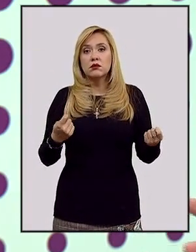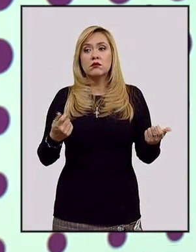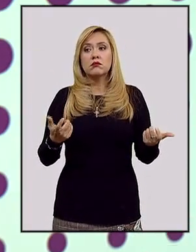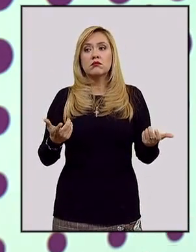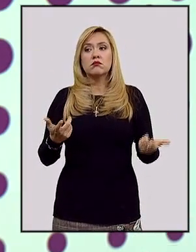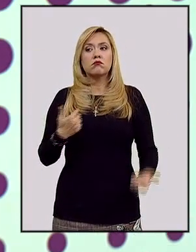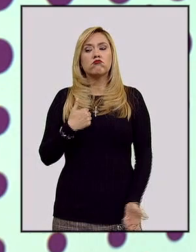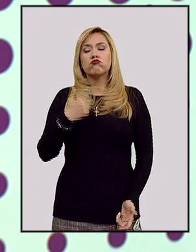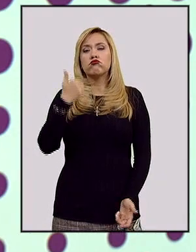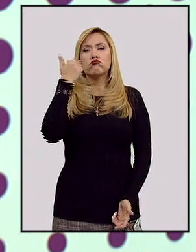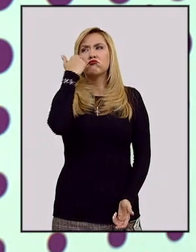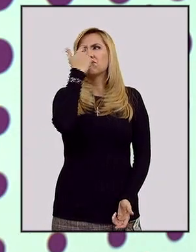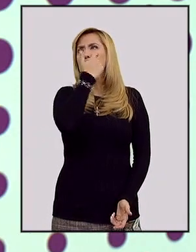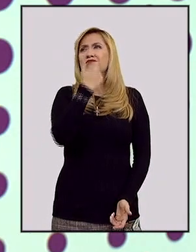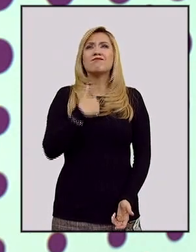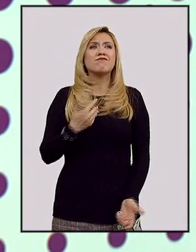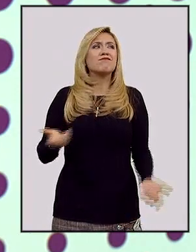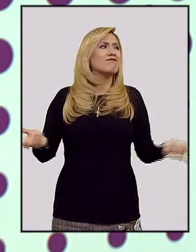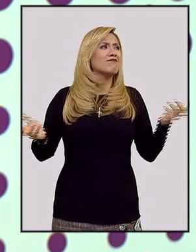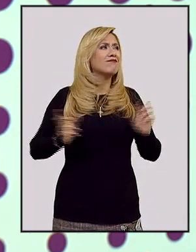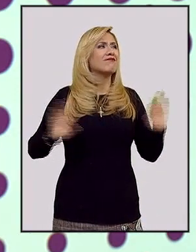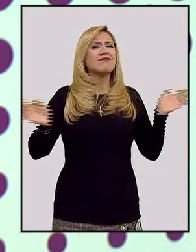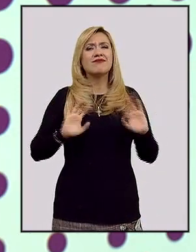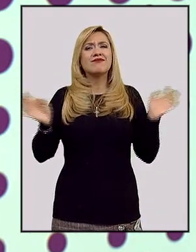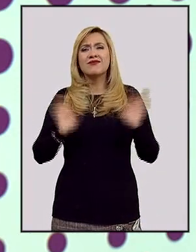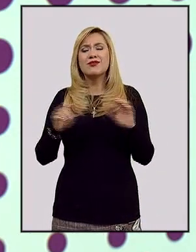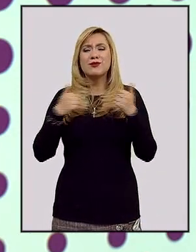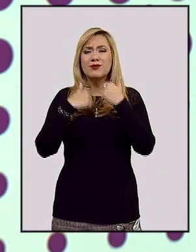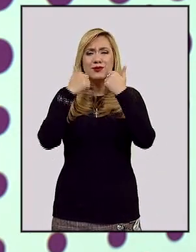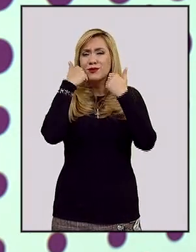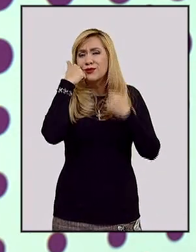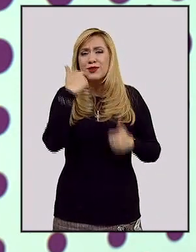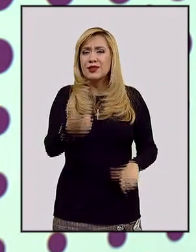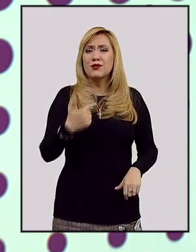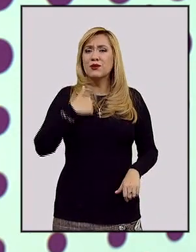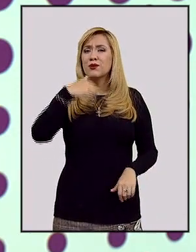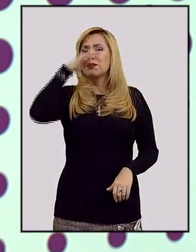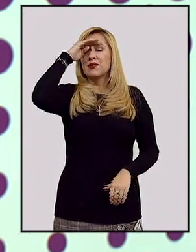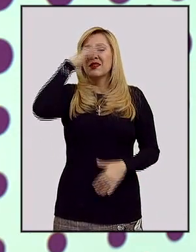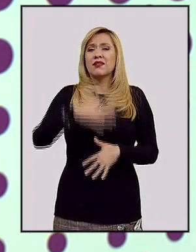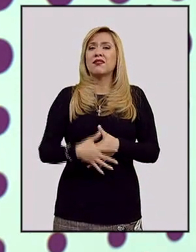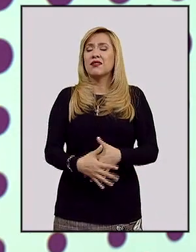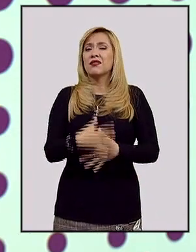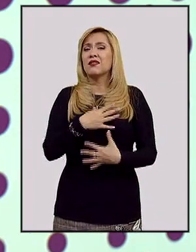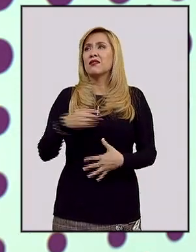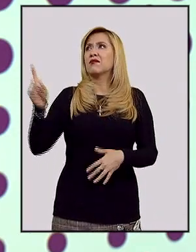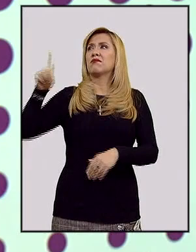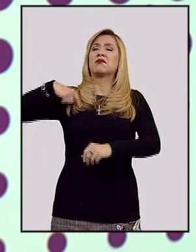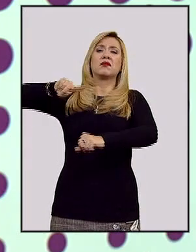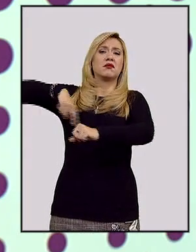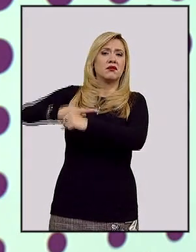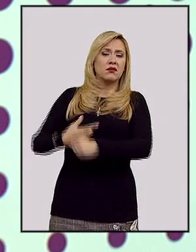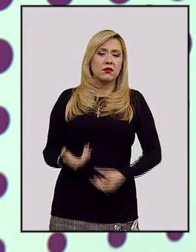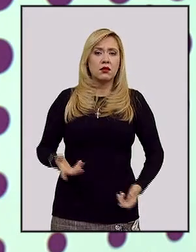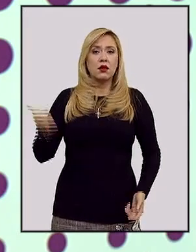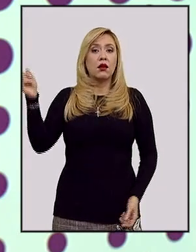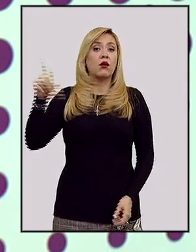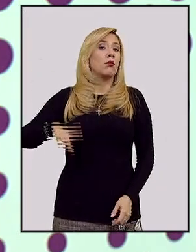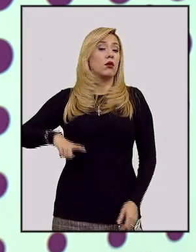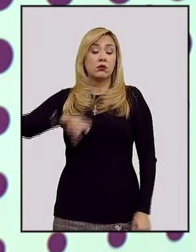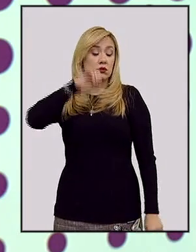estabas preparada y en ese momento no quieres continuar con un embarazo y el Estado te sigue diciendo que tienes que continuar